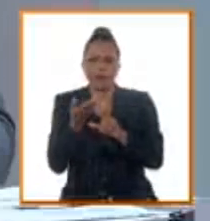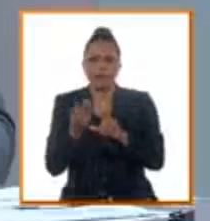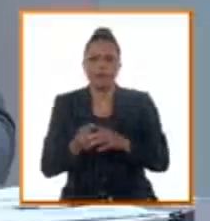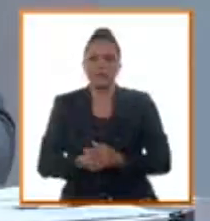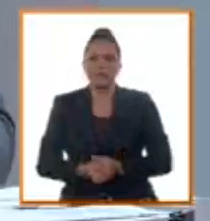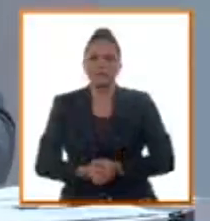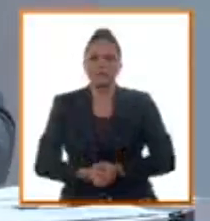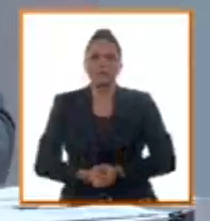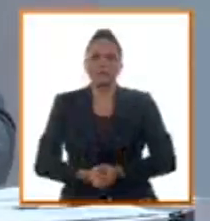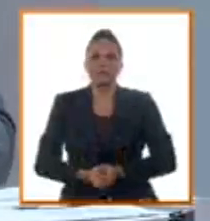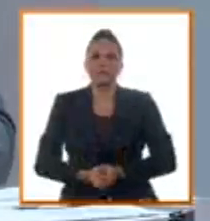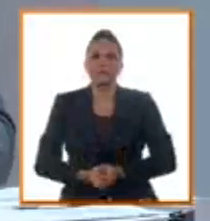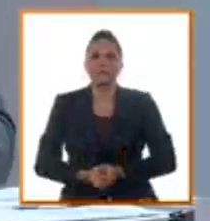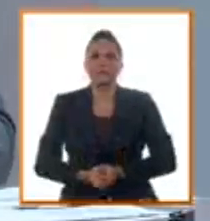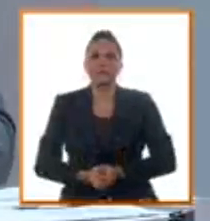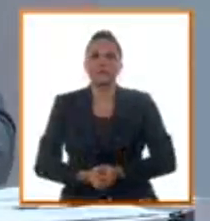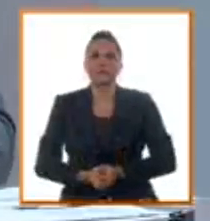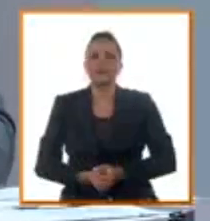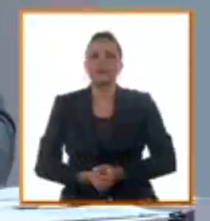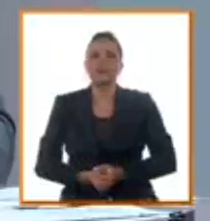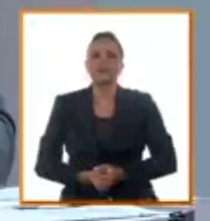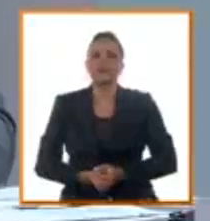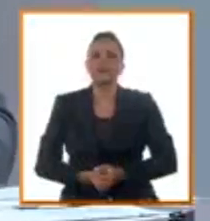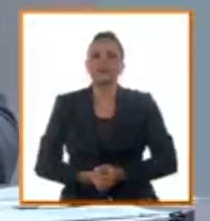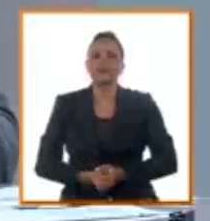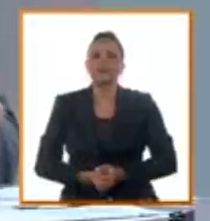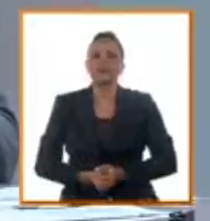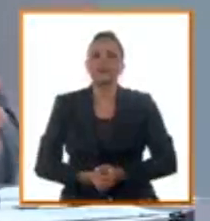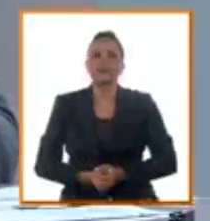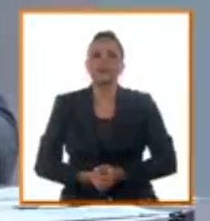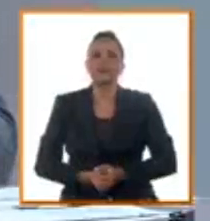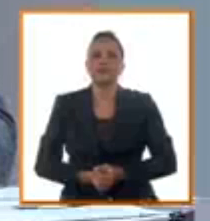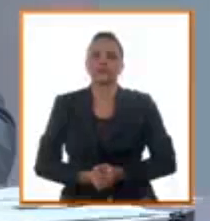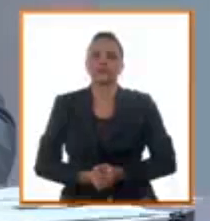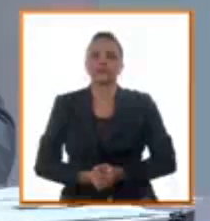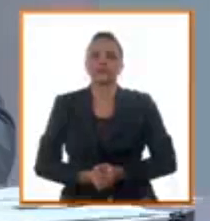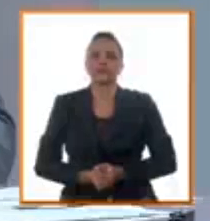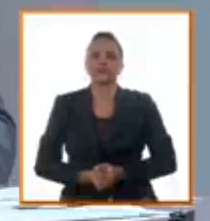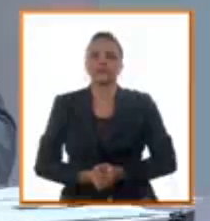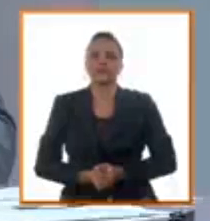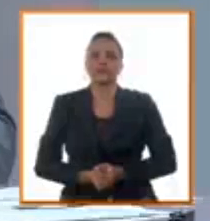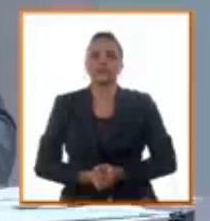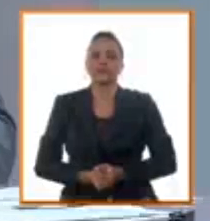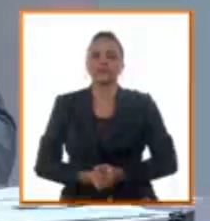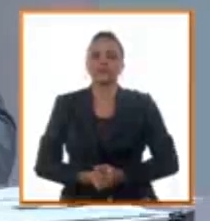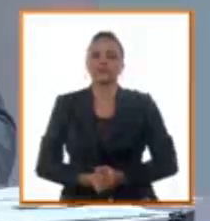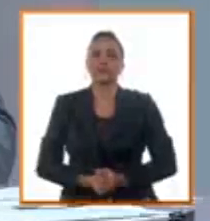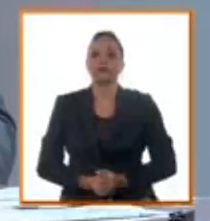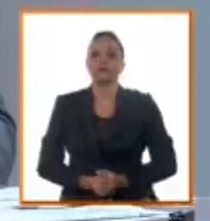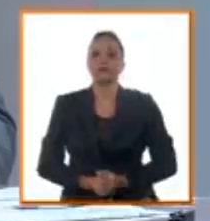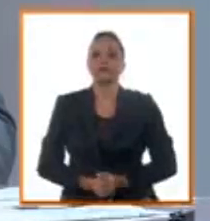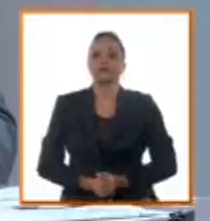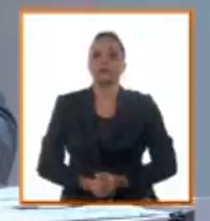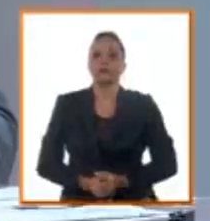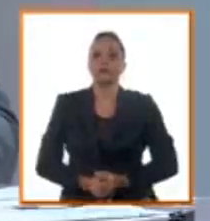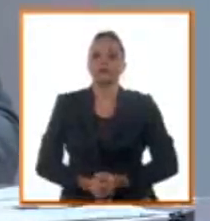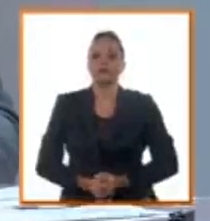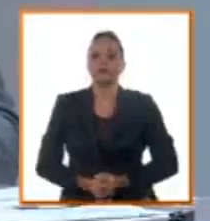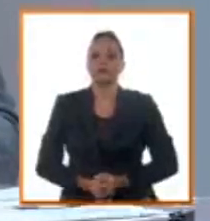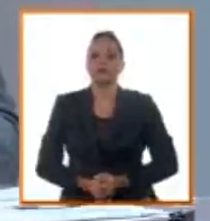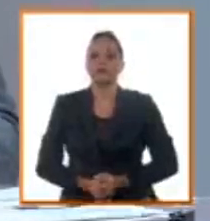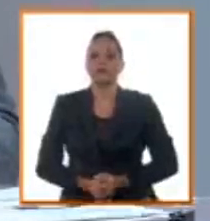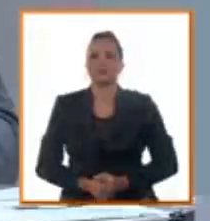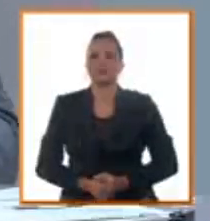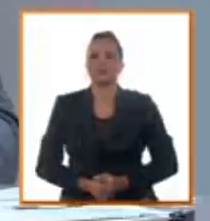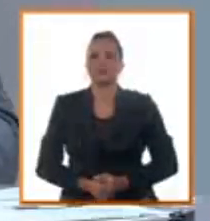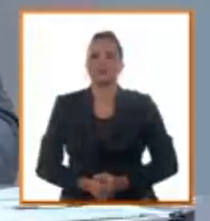el otro gráfico. Arlene, por último, para un poco ir cerrando la información relacionada con estas lluvias excepcionales, nos hemos referido